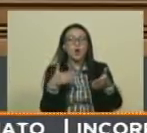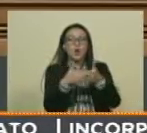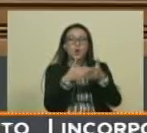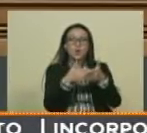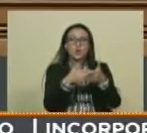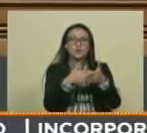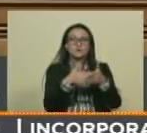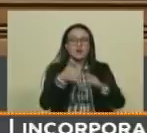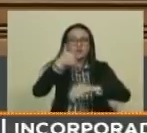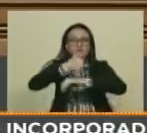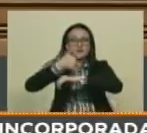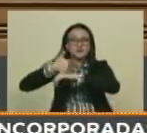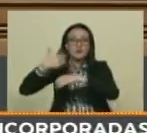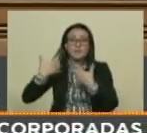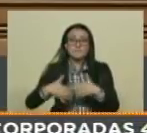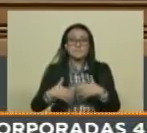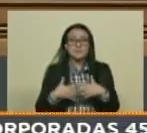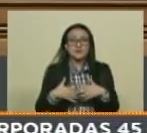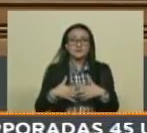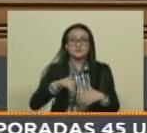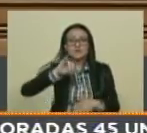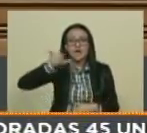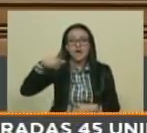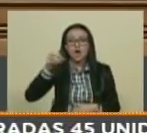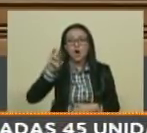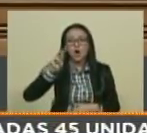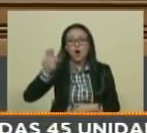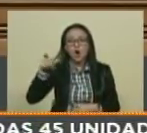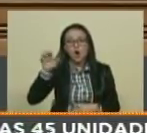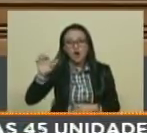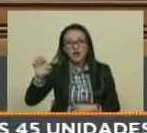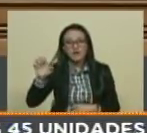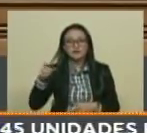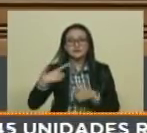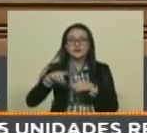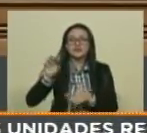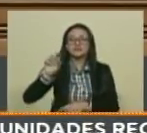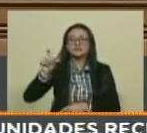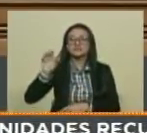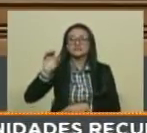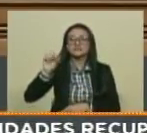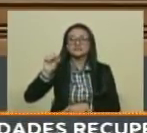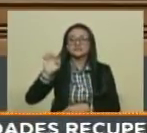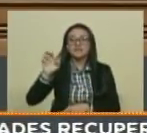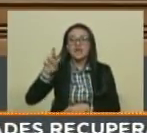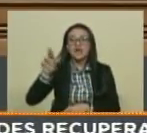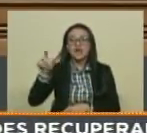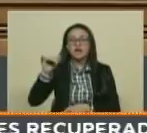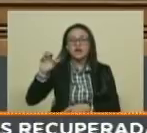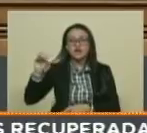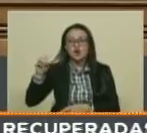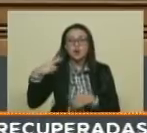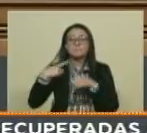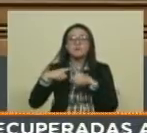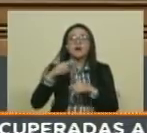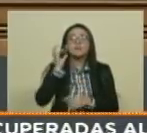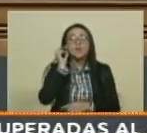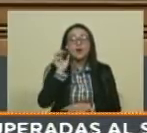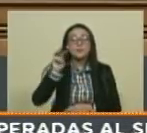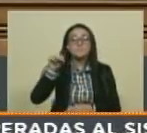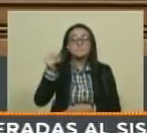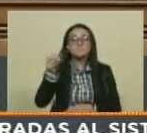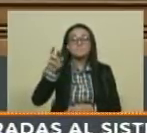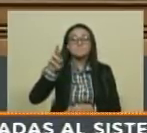de los directivos de la empresa, Jorge Faroz Cano, Sergio Ferraz y Marjorie Garbosa, como